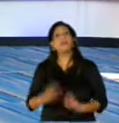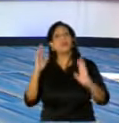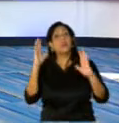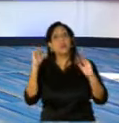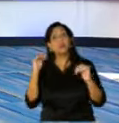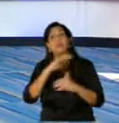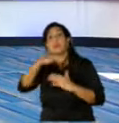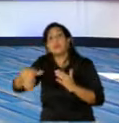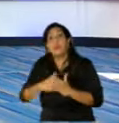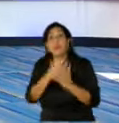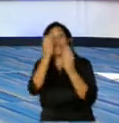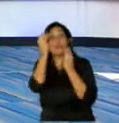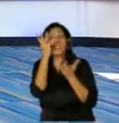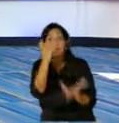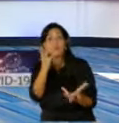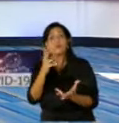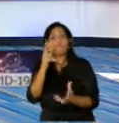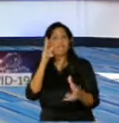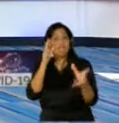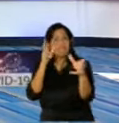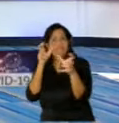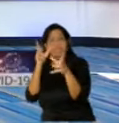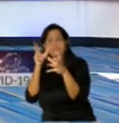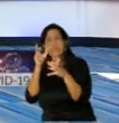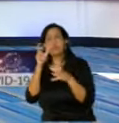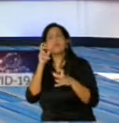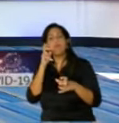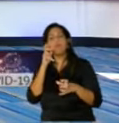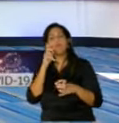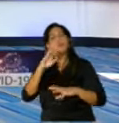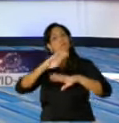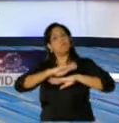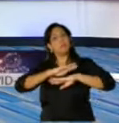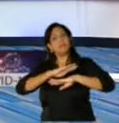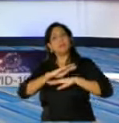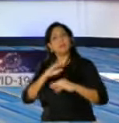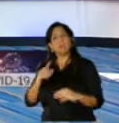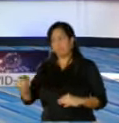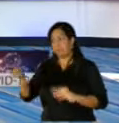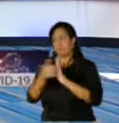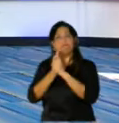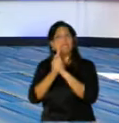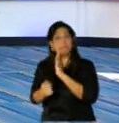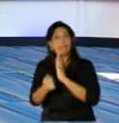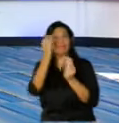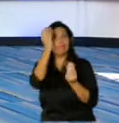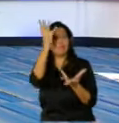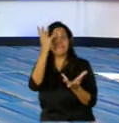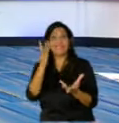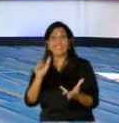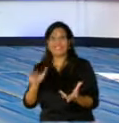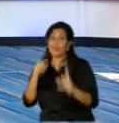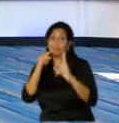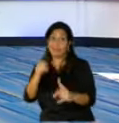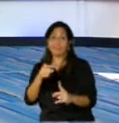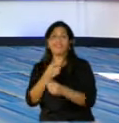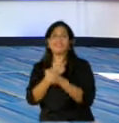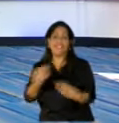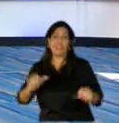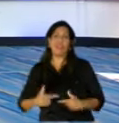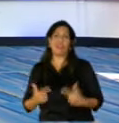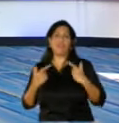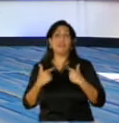pueda sacar provecho a toda la información que aquí le hemos brindado por los expertos correspondientes. Pues puede salvar vidas. Agradecemos su presencia,